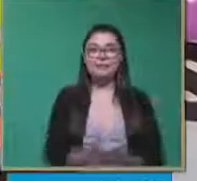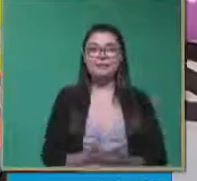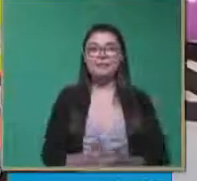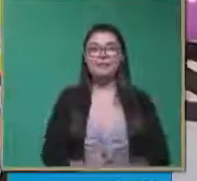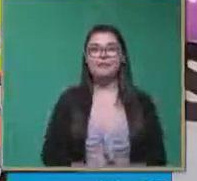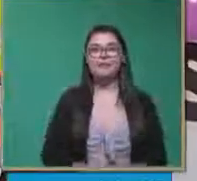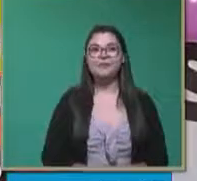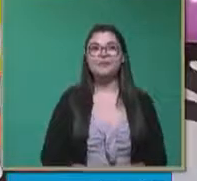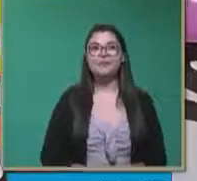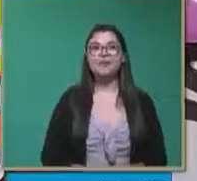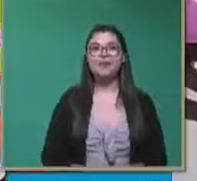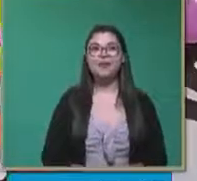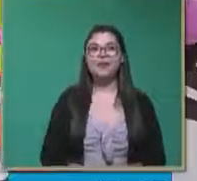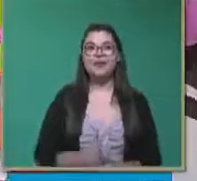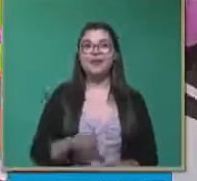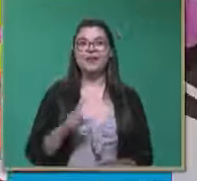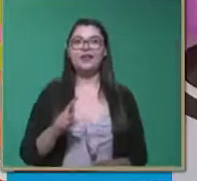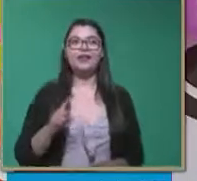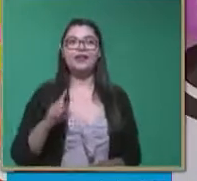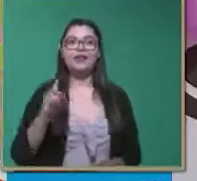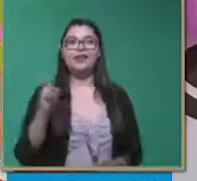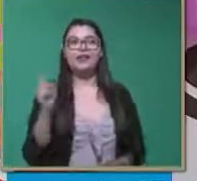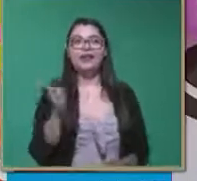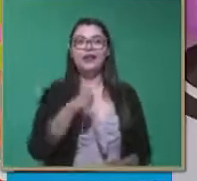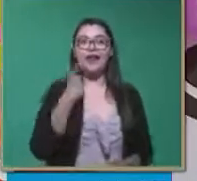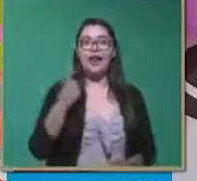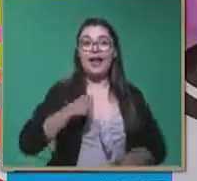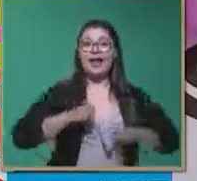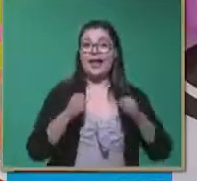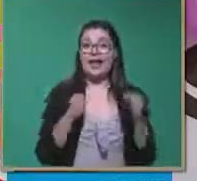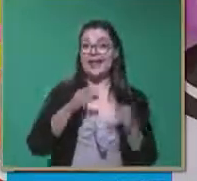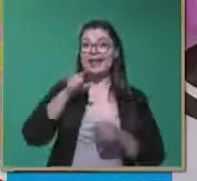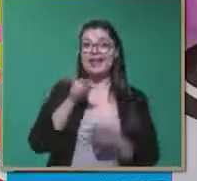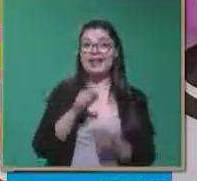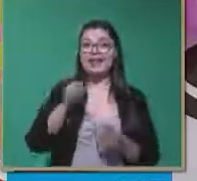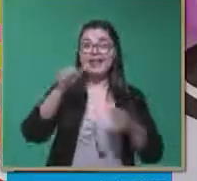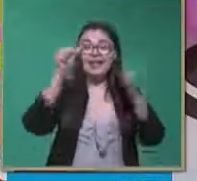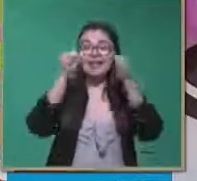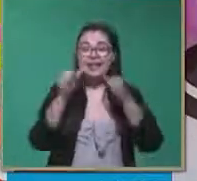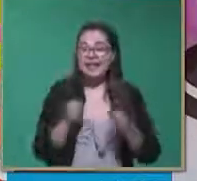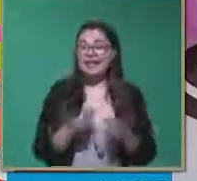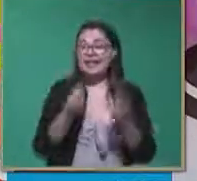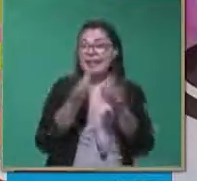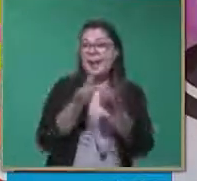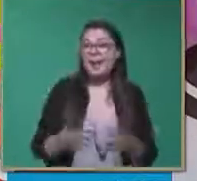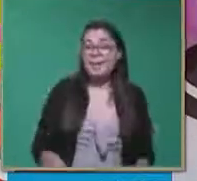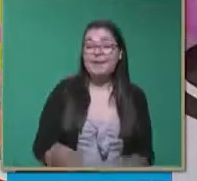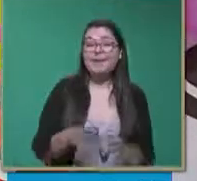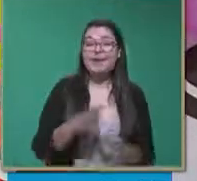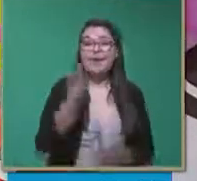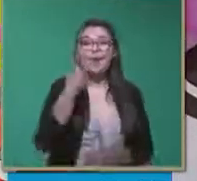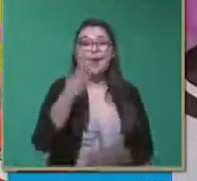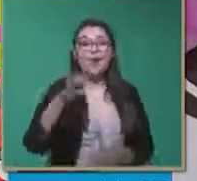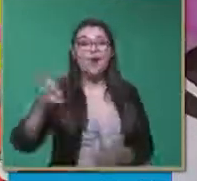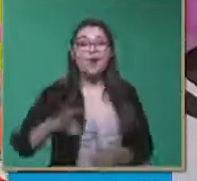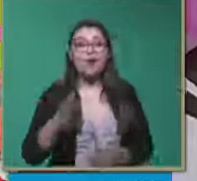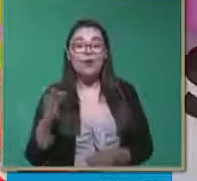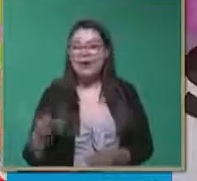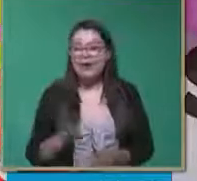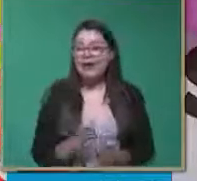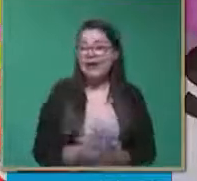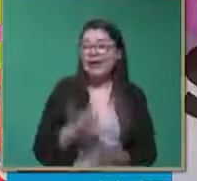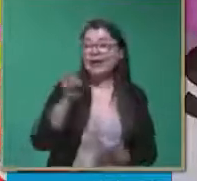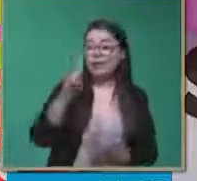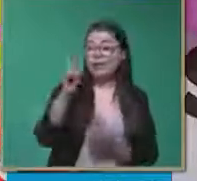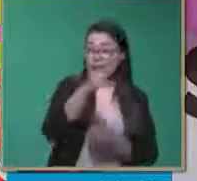empezamos. Gallinita ciega, ¿cómo dice la canción? Gallinita ciega, se te ha perdido una aguja y un dedal, date